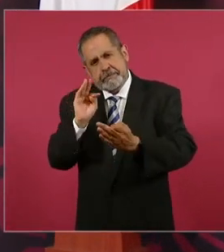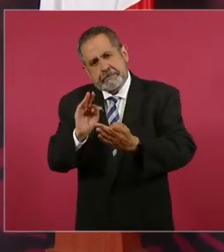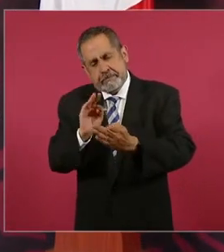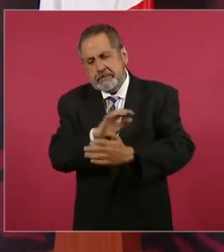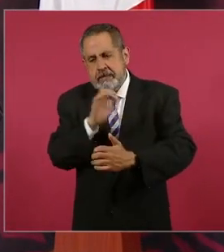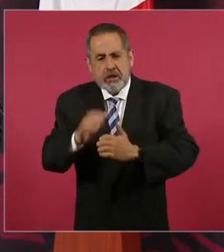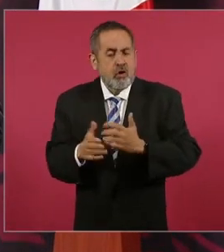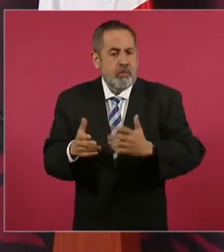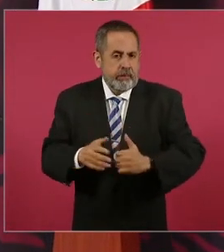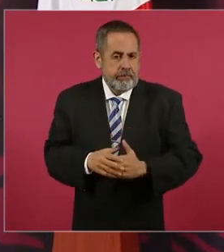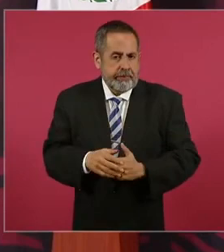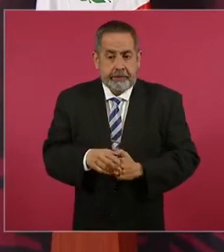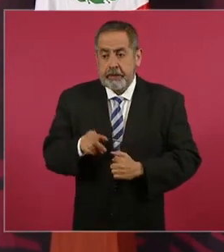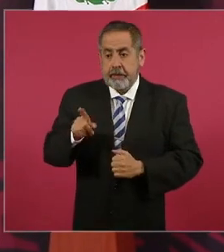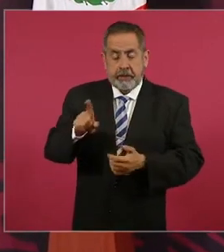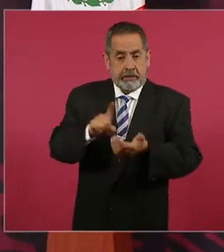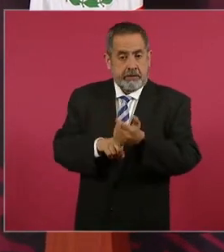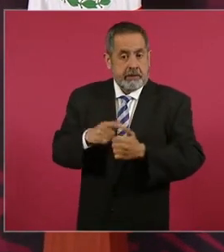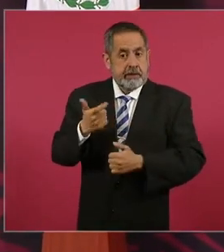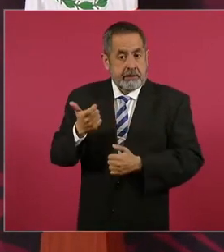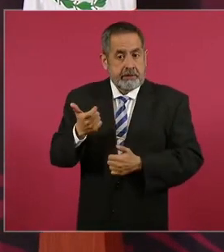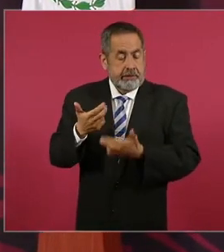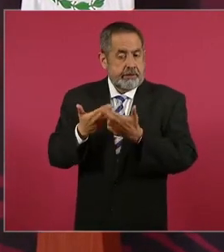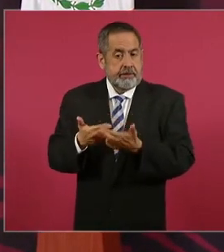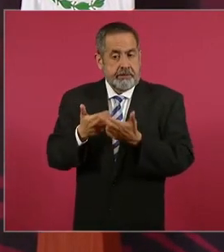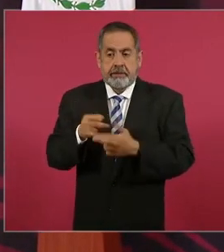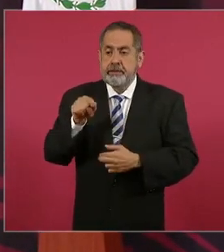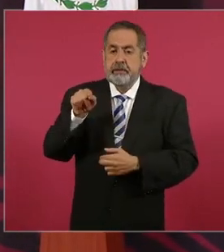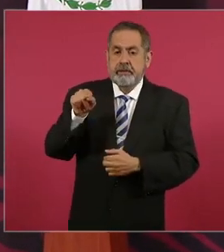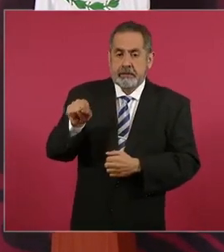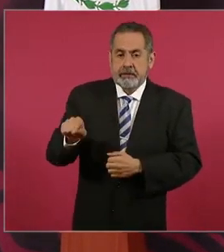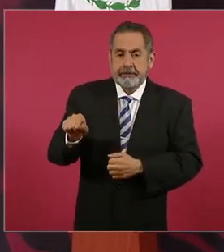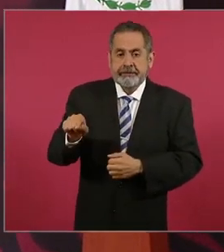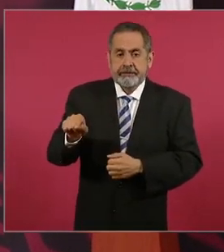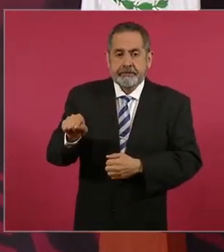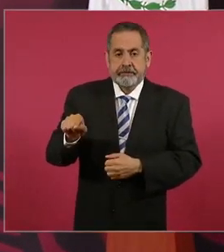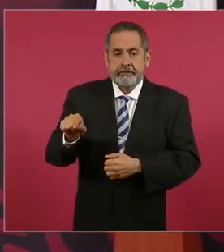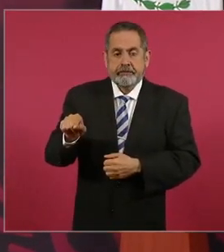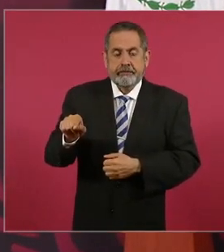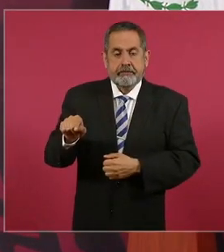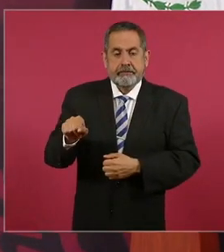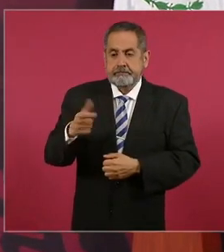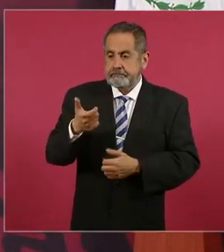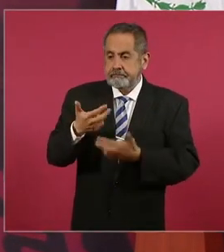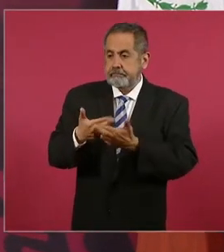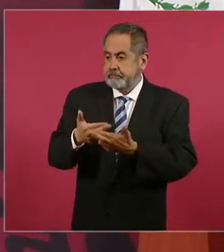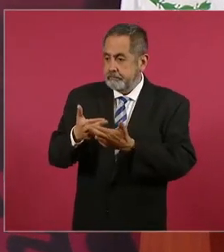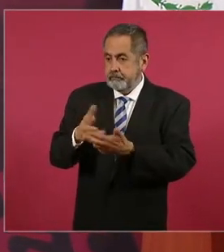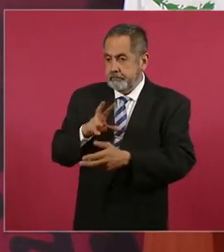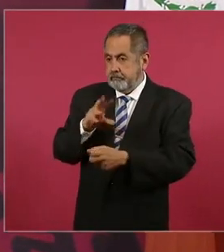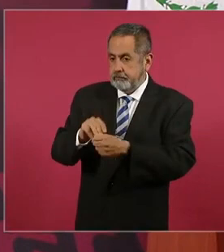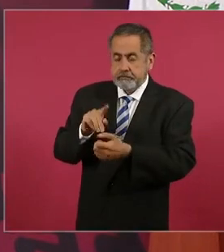los recursos que se tienen,